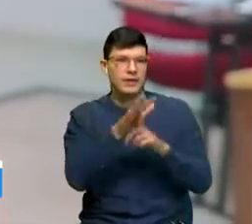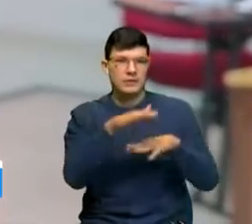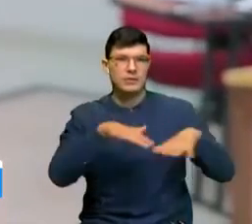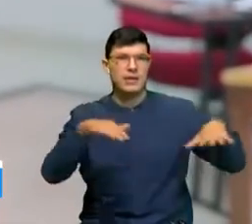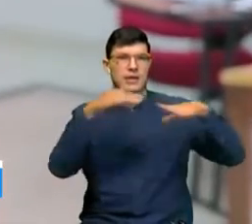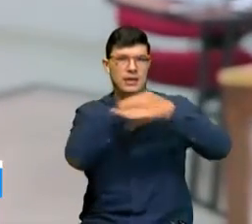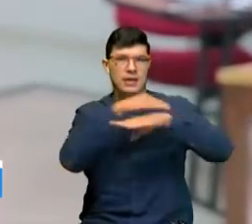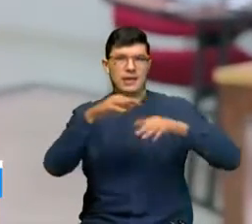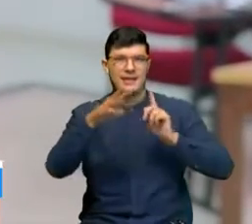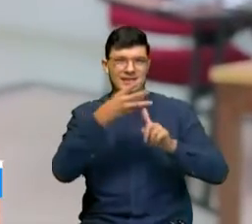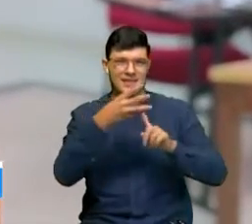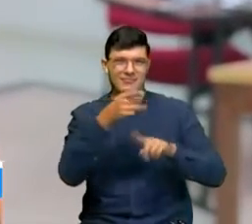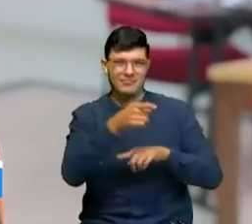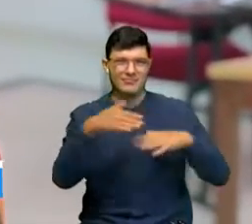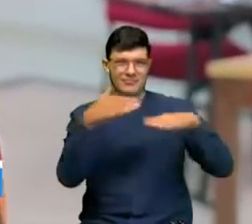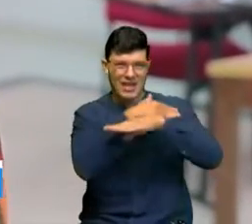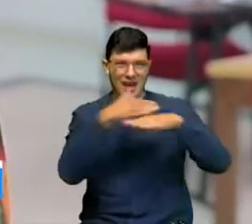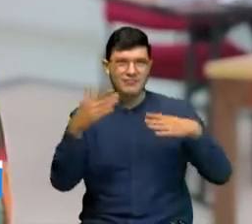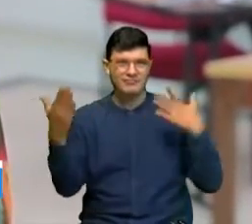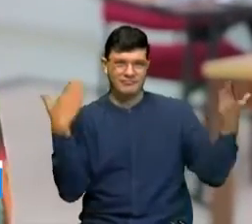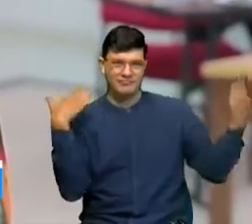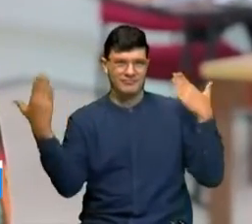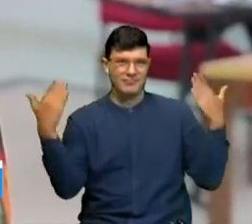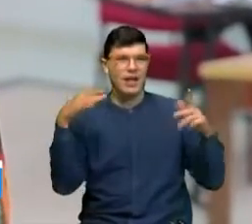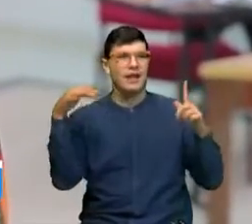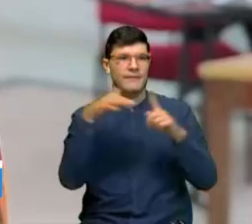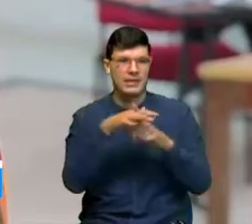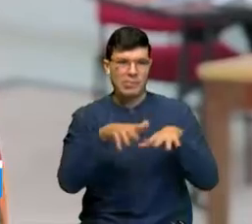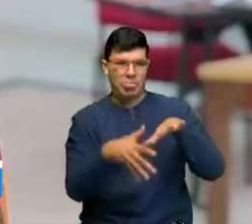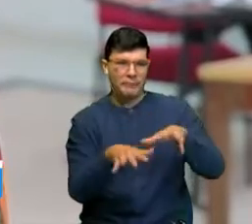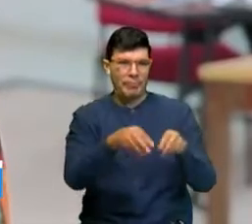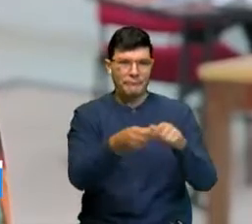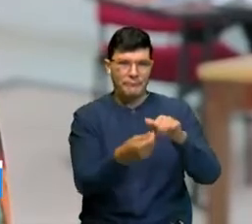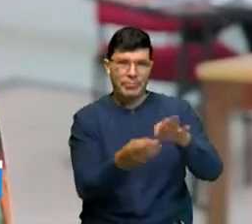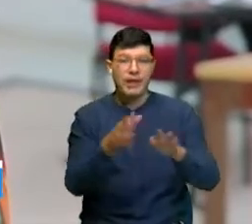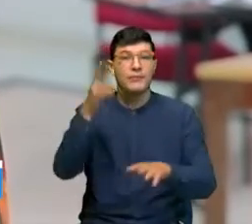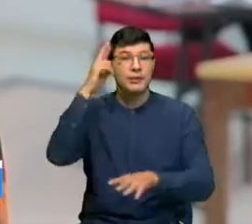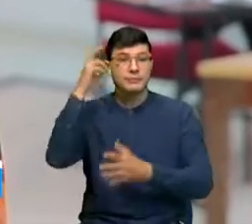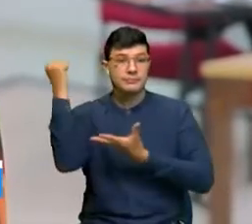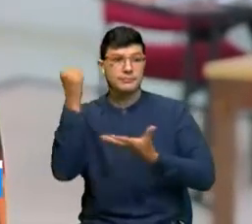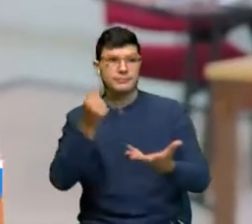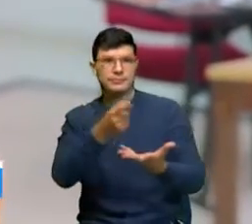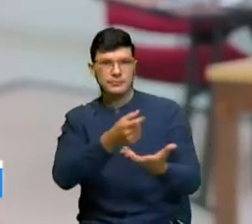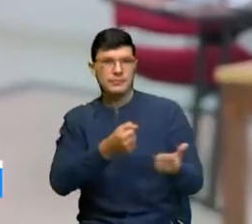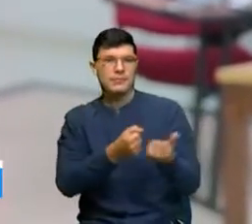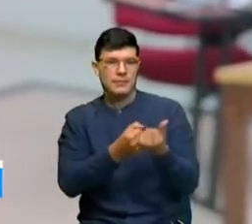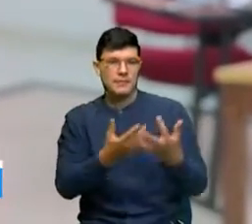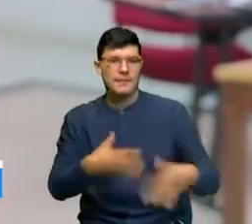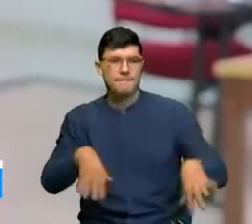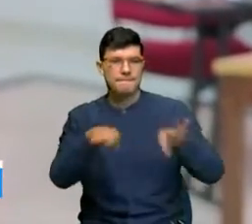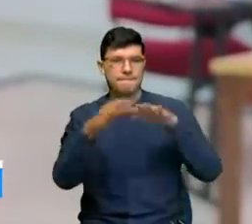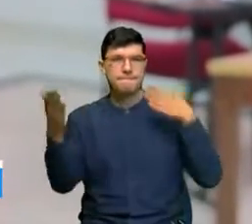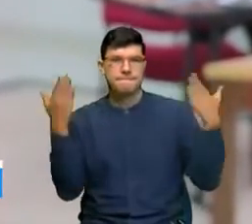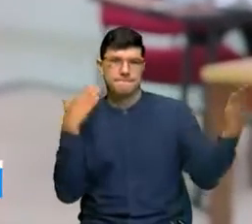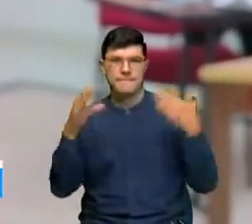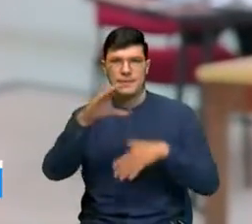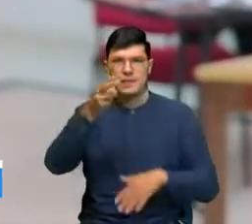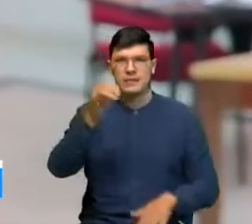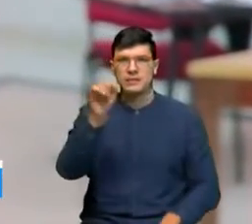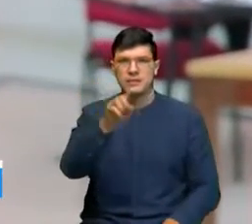terciarias. Por eso se direccionó una inversión importante hacia las veredas de